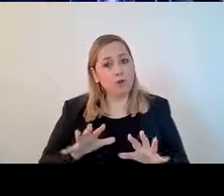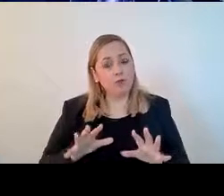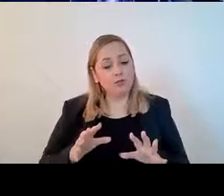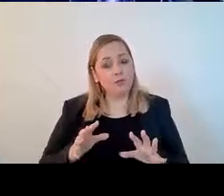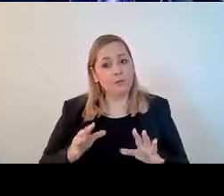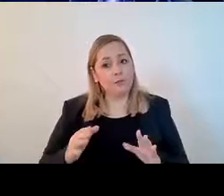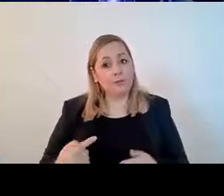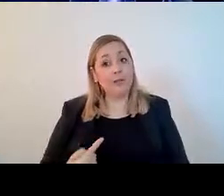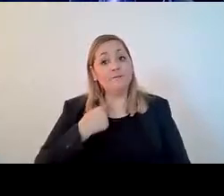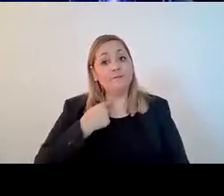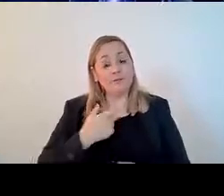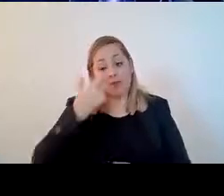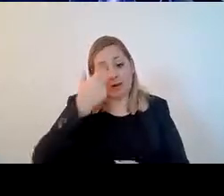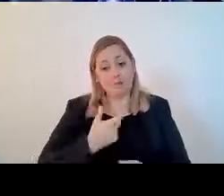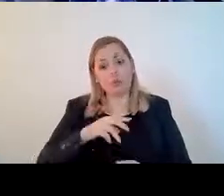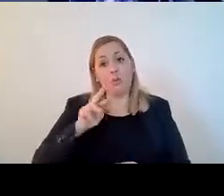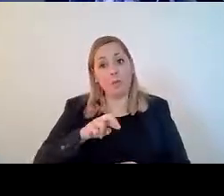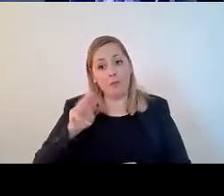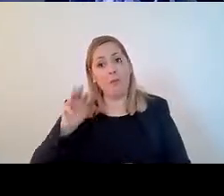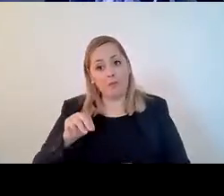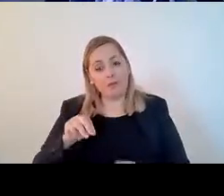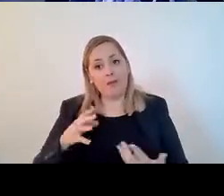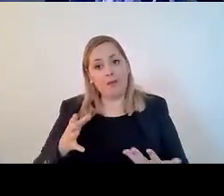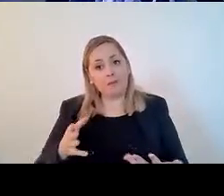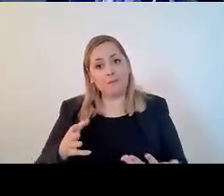vive con ellos. Como padres, los padres